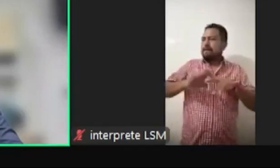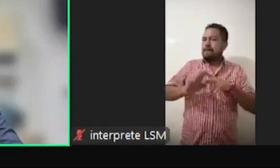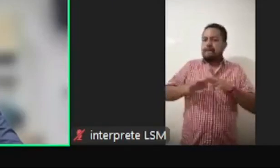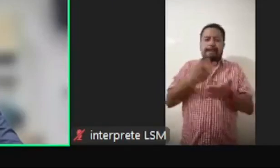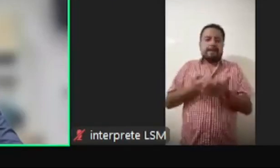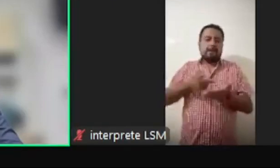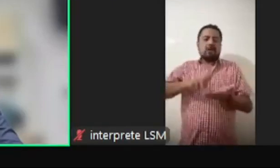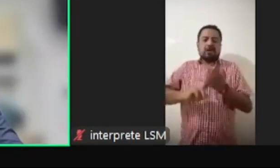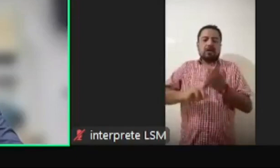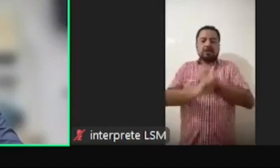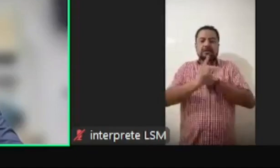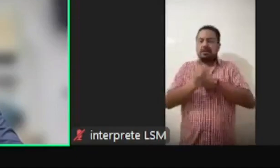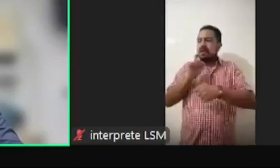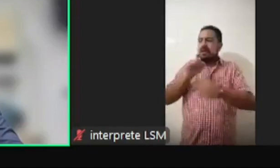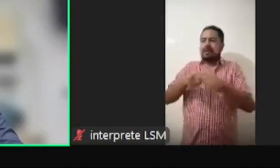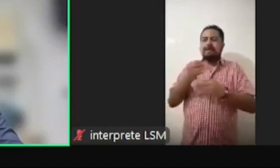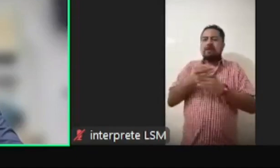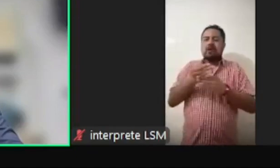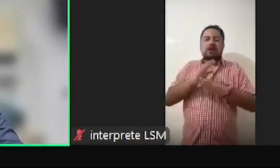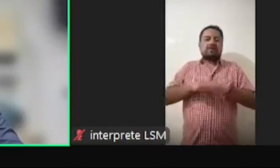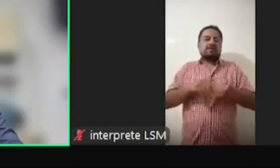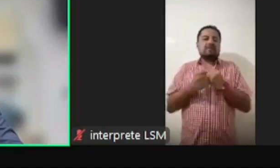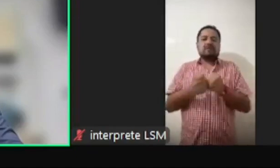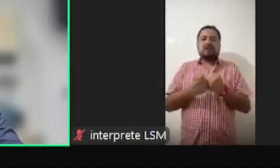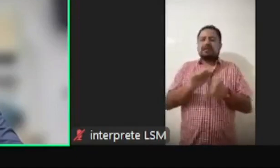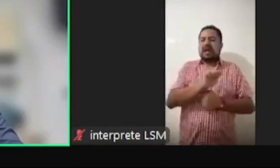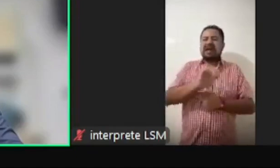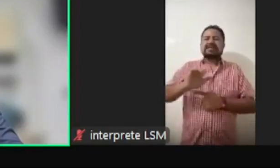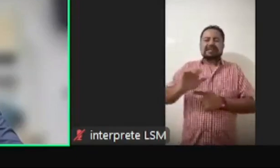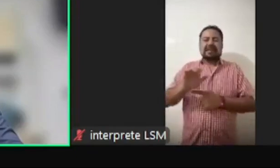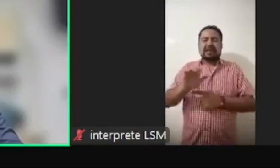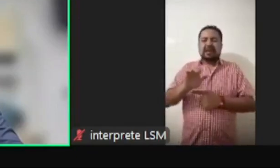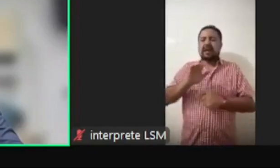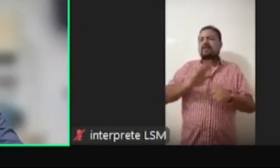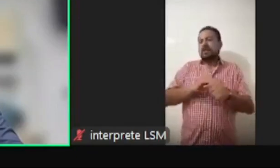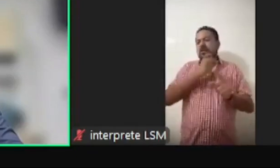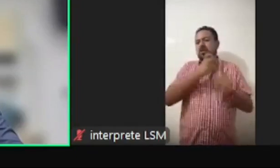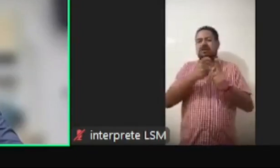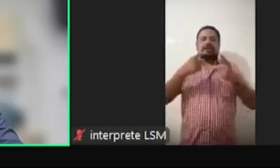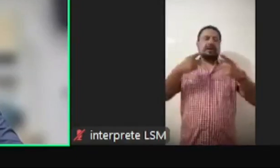la persona moral Fuerza Migrante AC, por conducto de la ciudadana